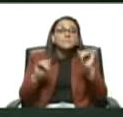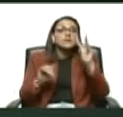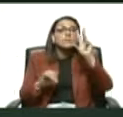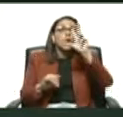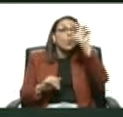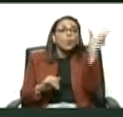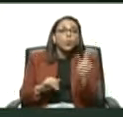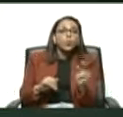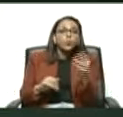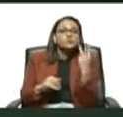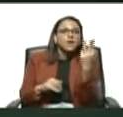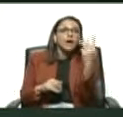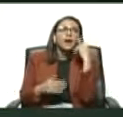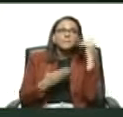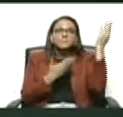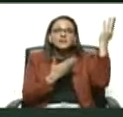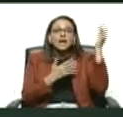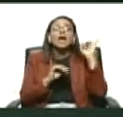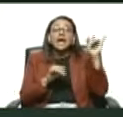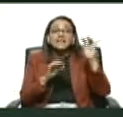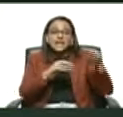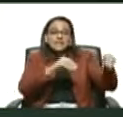Ese es el verdadero territorio de Guyana.